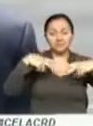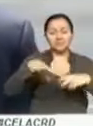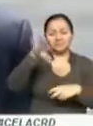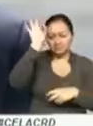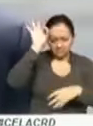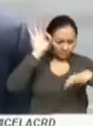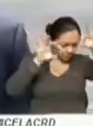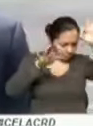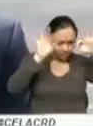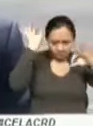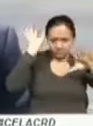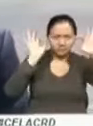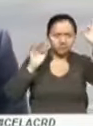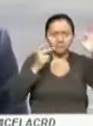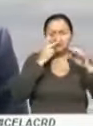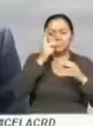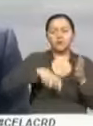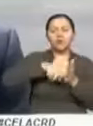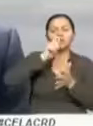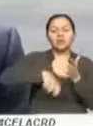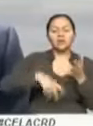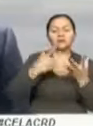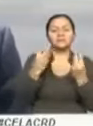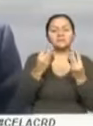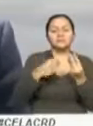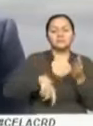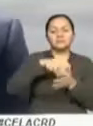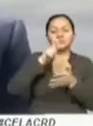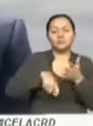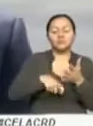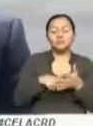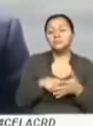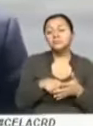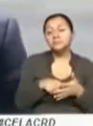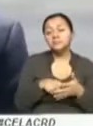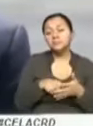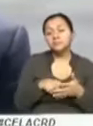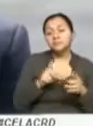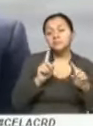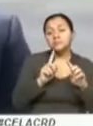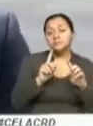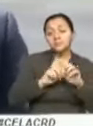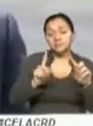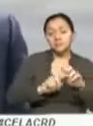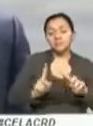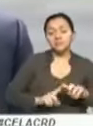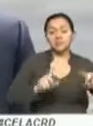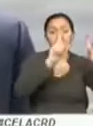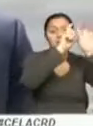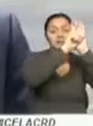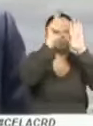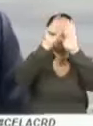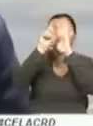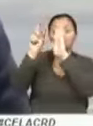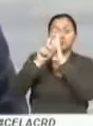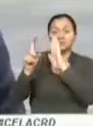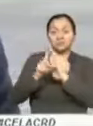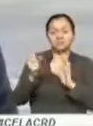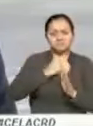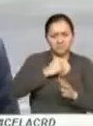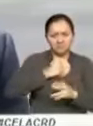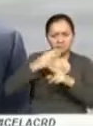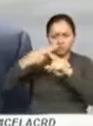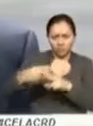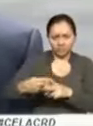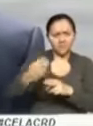descubrió importantes contratos, varios contratos, con diferentes compañías, pero todas los mismos propietarios, en el mismo